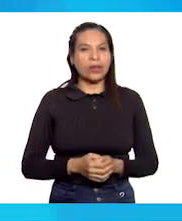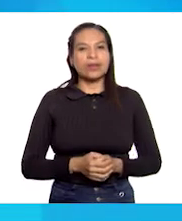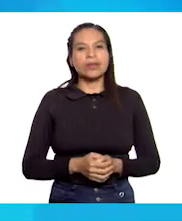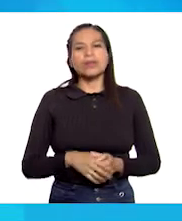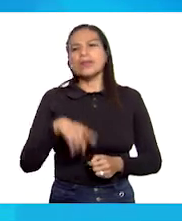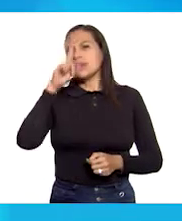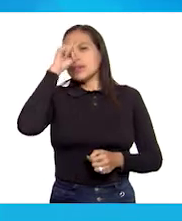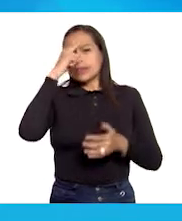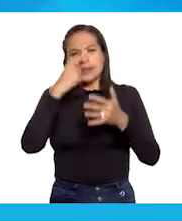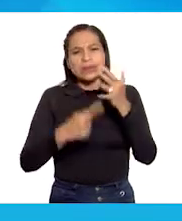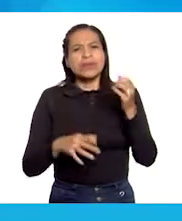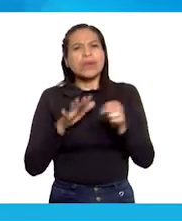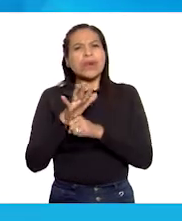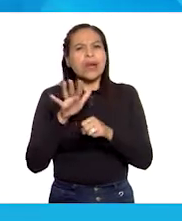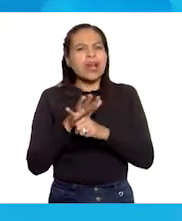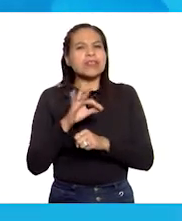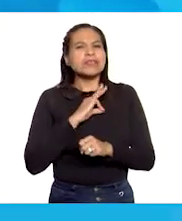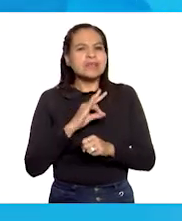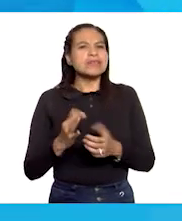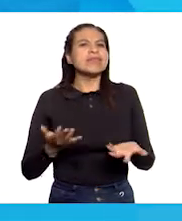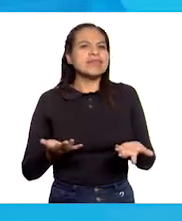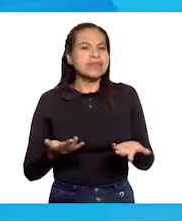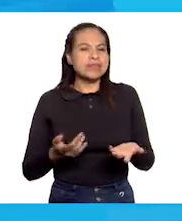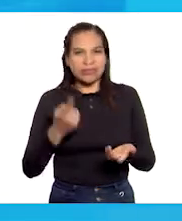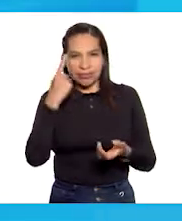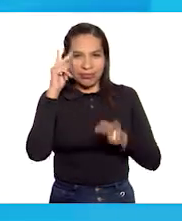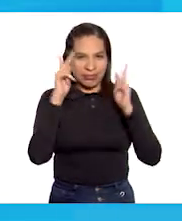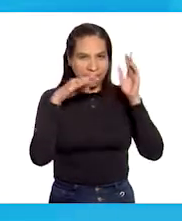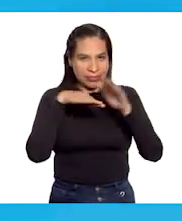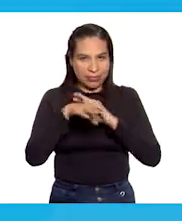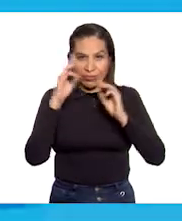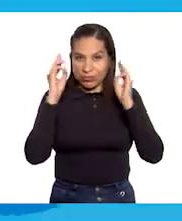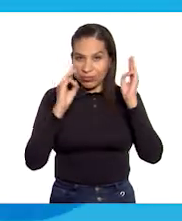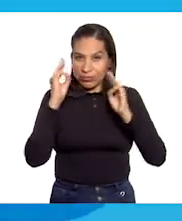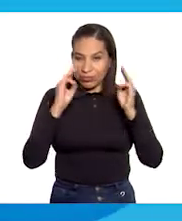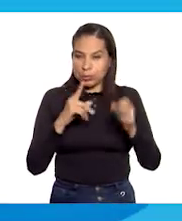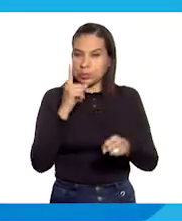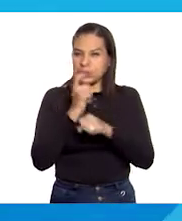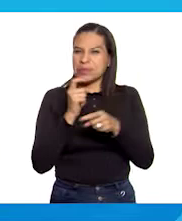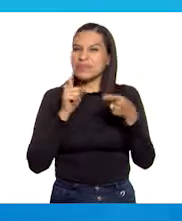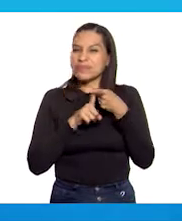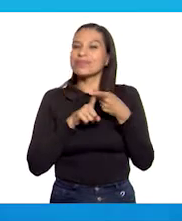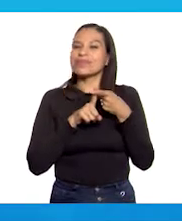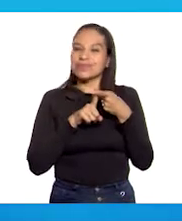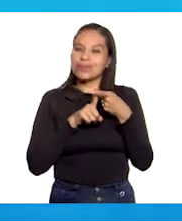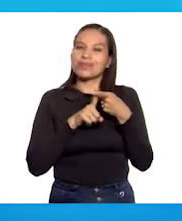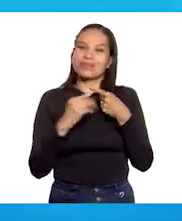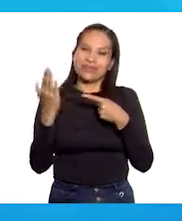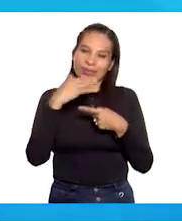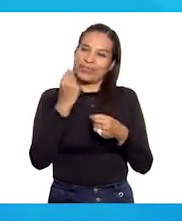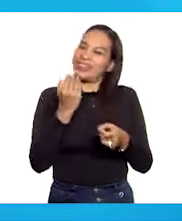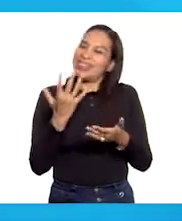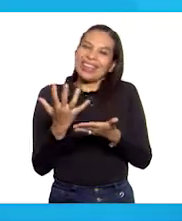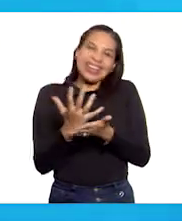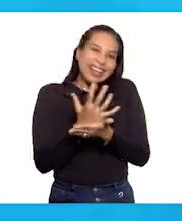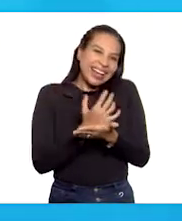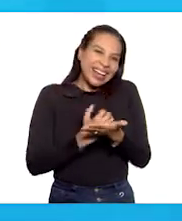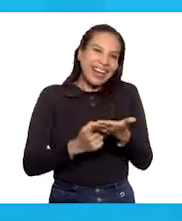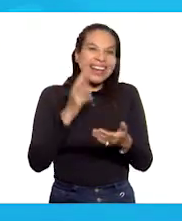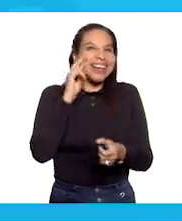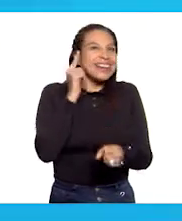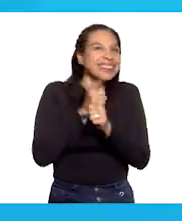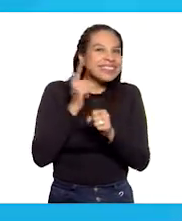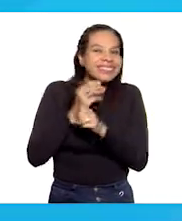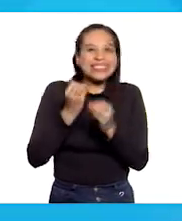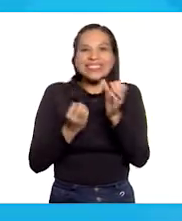¿Qué recomendaciones nos puedes dar para visitar un museo? Lo primero es que vengan con muchas ganas de